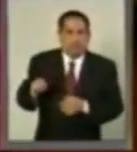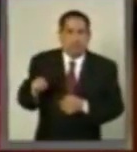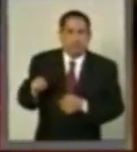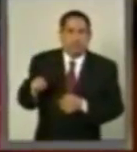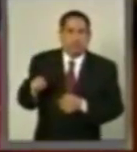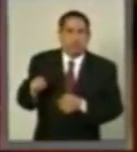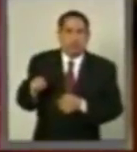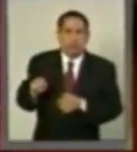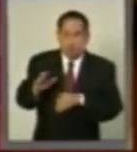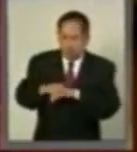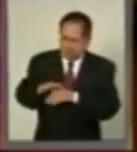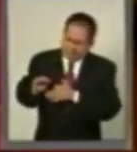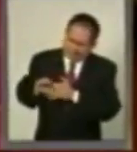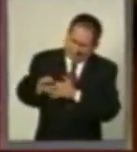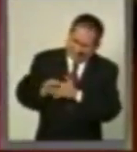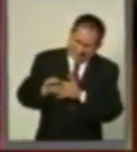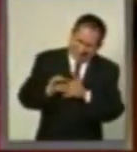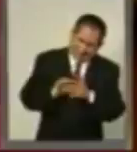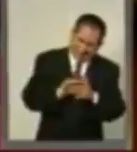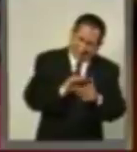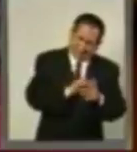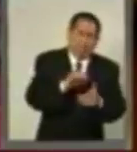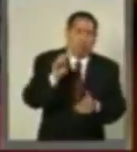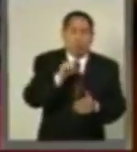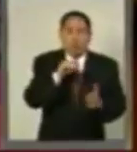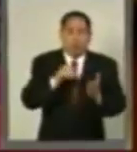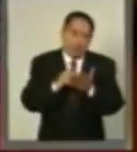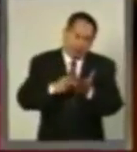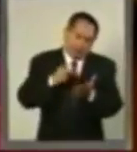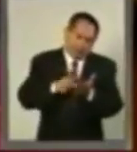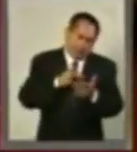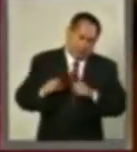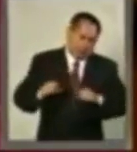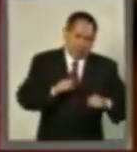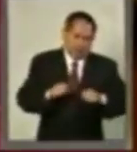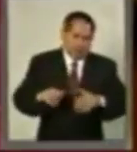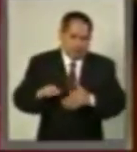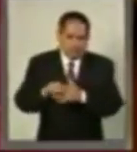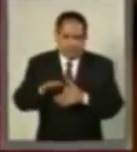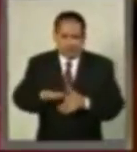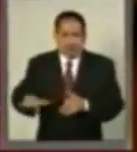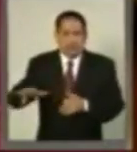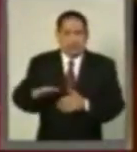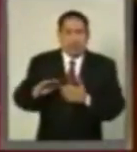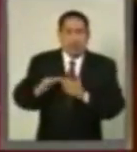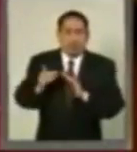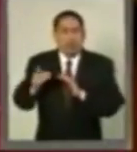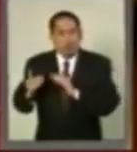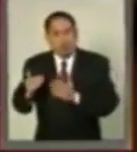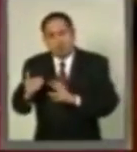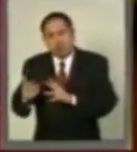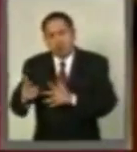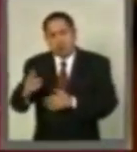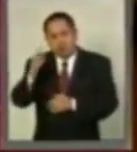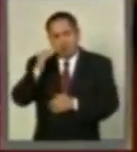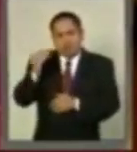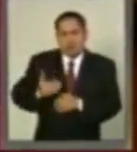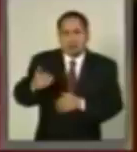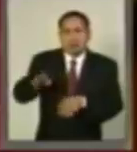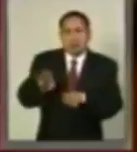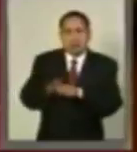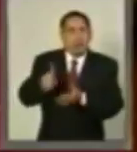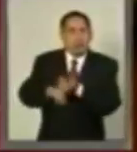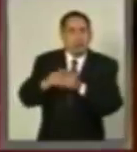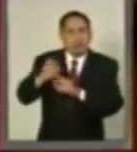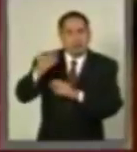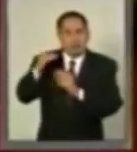pero con las 9.000 réplicas que se han dado particularmente en esa región, pues ha afectado y modificado las condiciones en las que